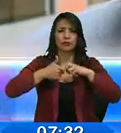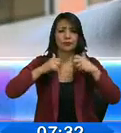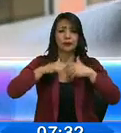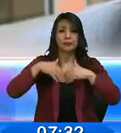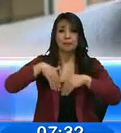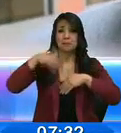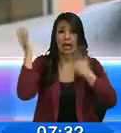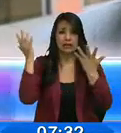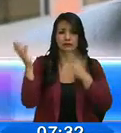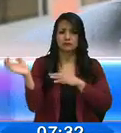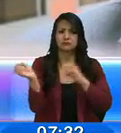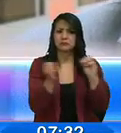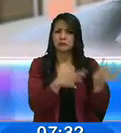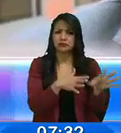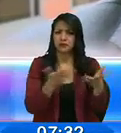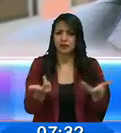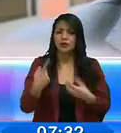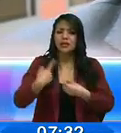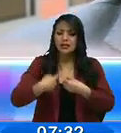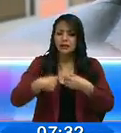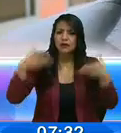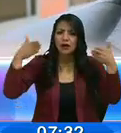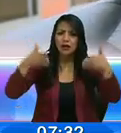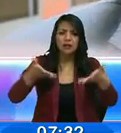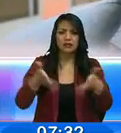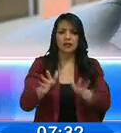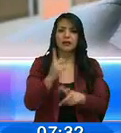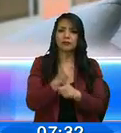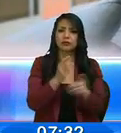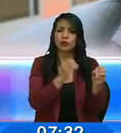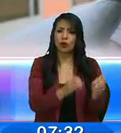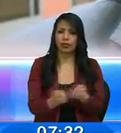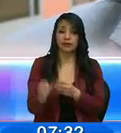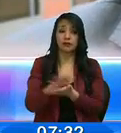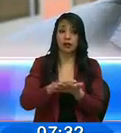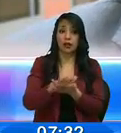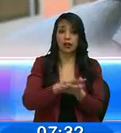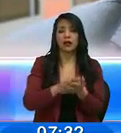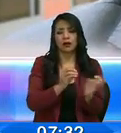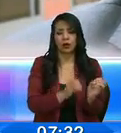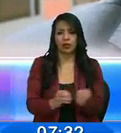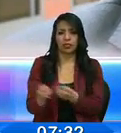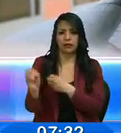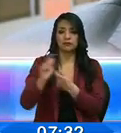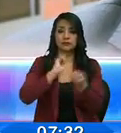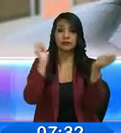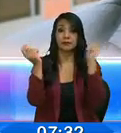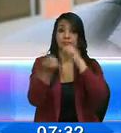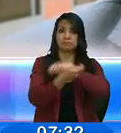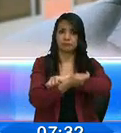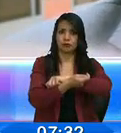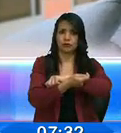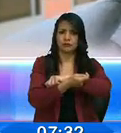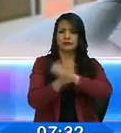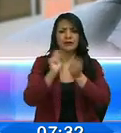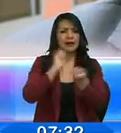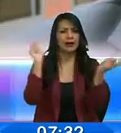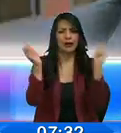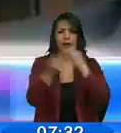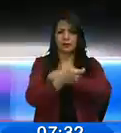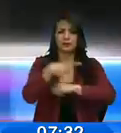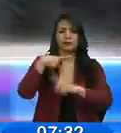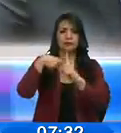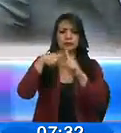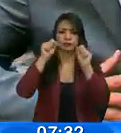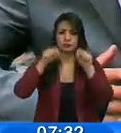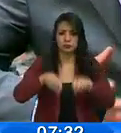principalmente de abandono, esa es la realidad. Y hay que organizar este desorden, hay que estructurar un cambio y una transformación positiva